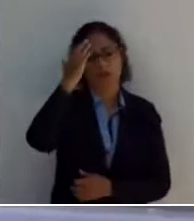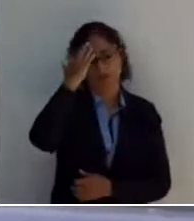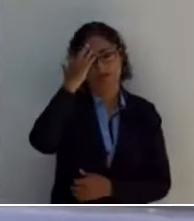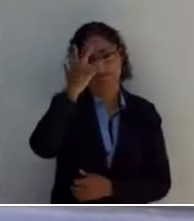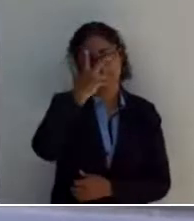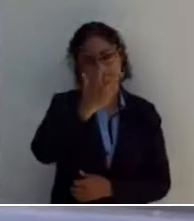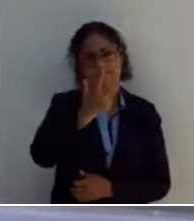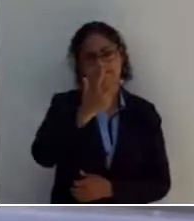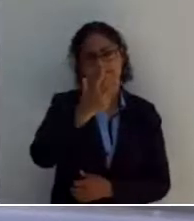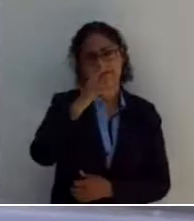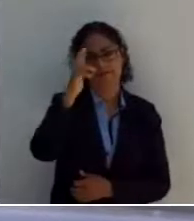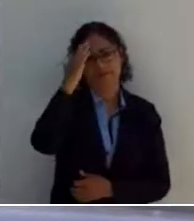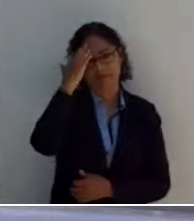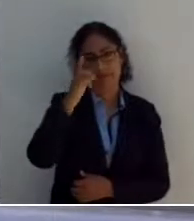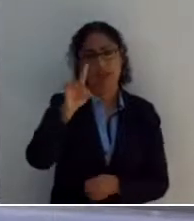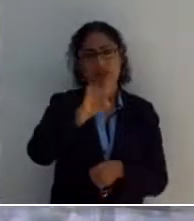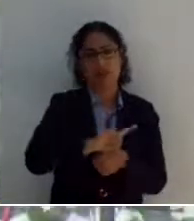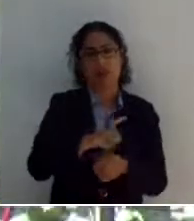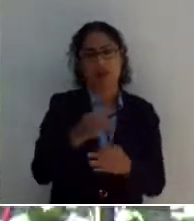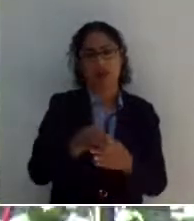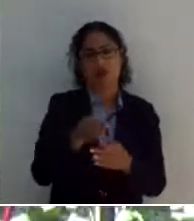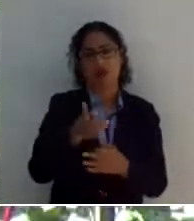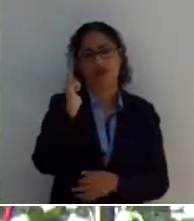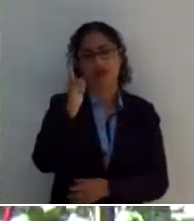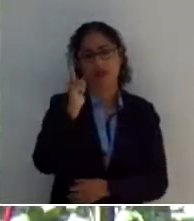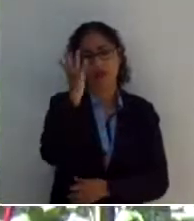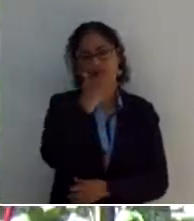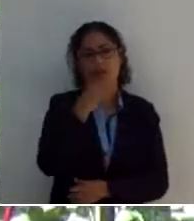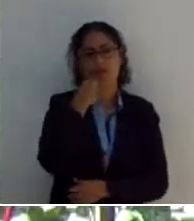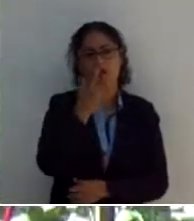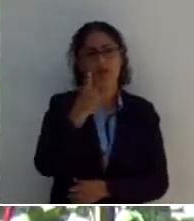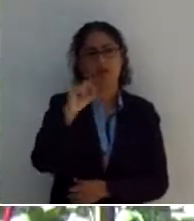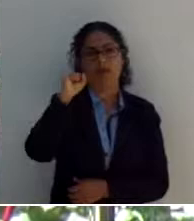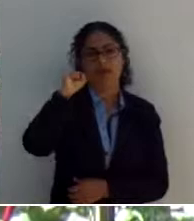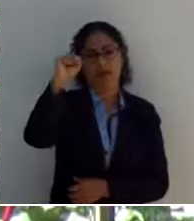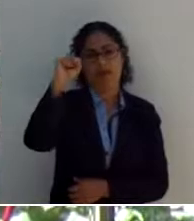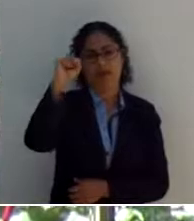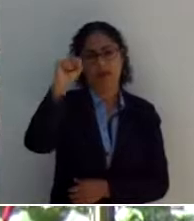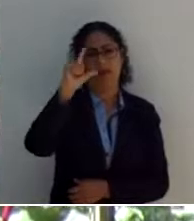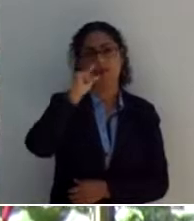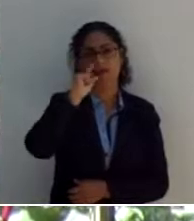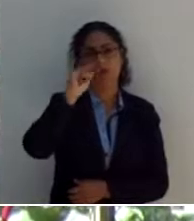sincero. Que tengan bonito día y que viva la Policía Michoacán.